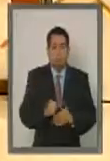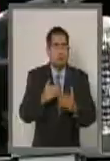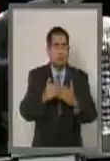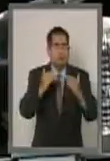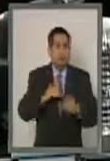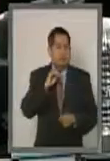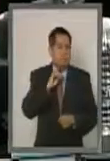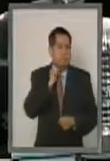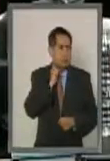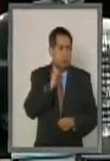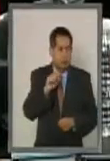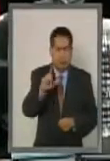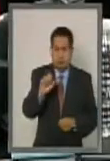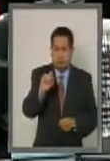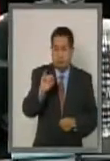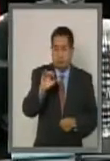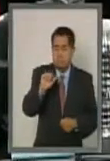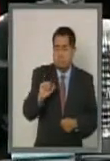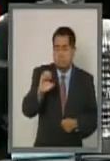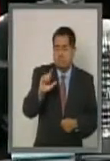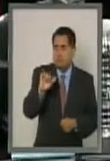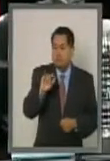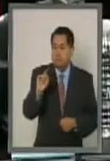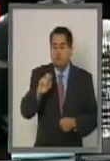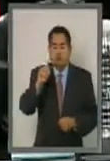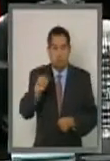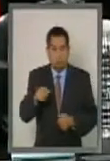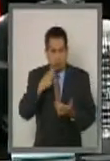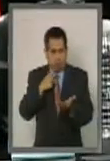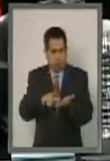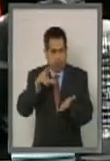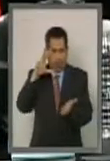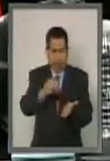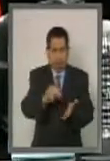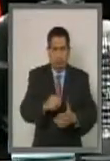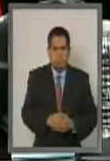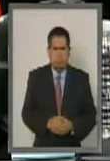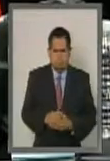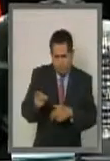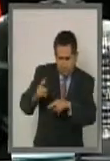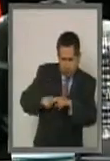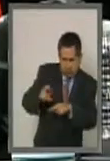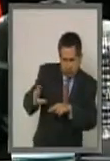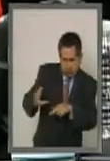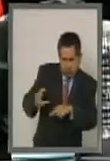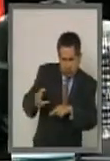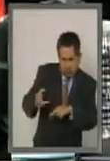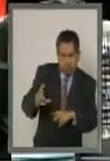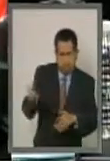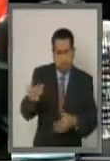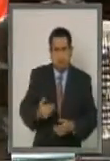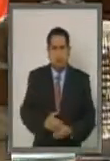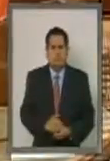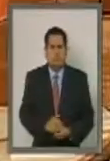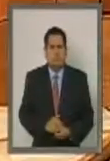La senadora Silvia Leticia Martínez Elizondo para hablar en contra. ¿Quiere hacerlo desde su escaño? Senadora, adelante.